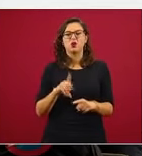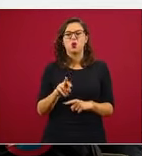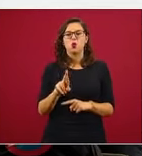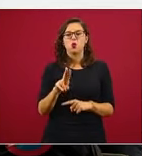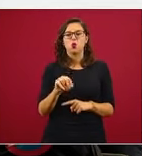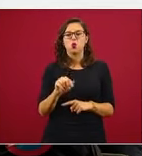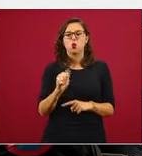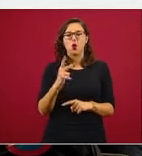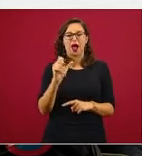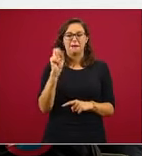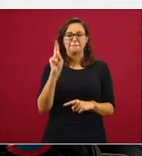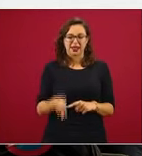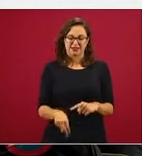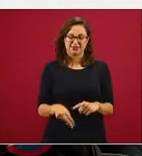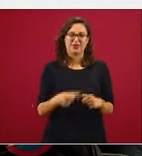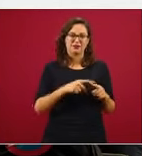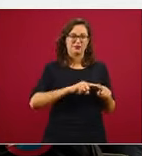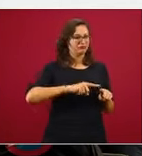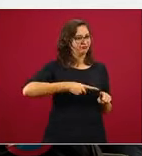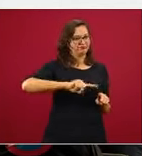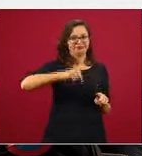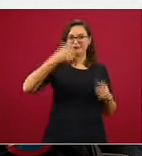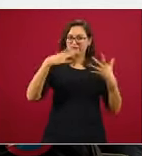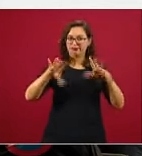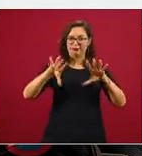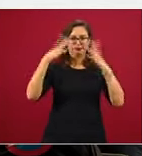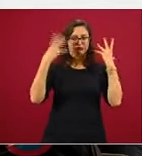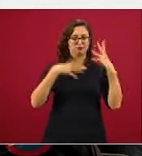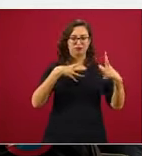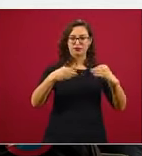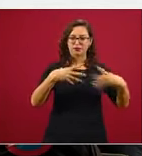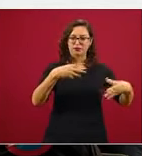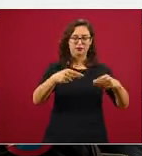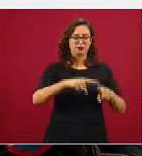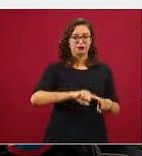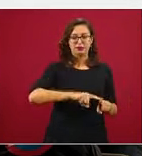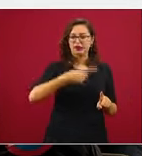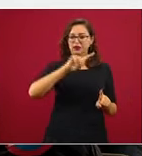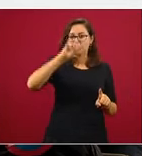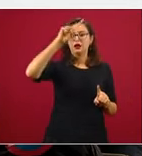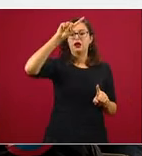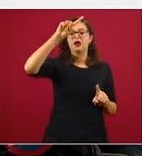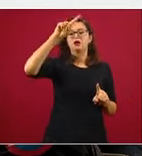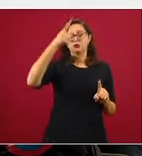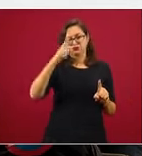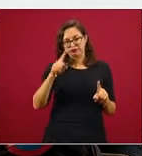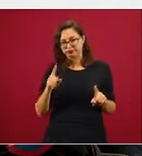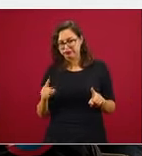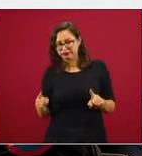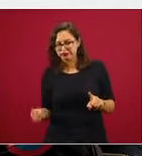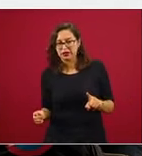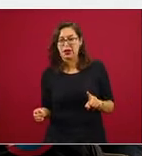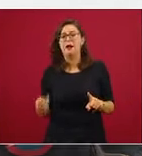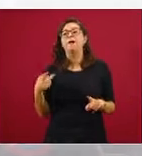ya alguna tendencia descendente en la última semana, pero que todavía puede cambiar porque es muy reciente